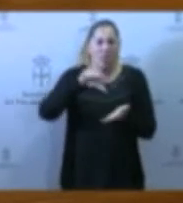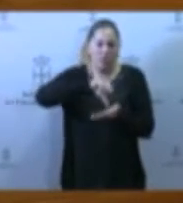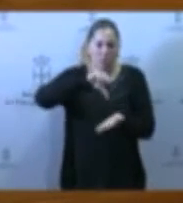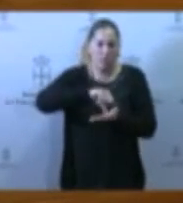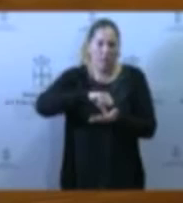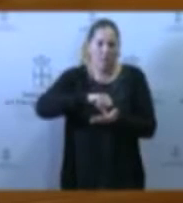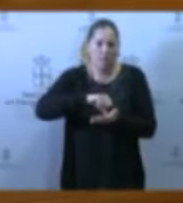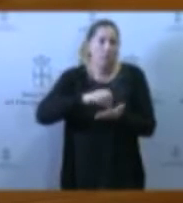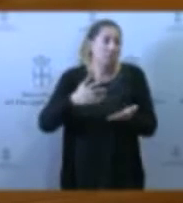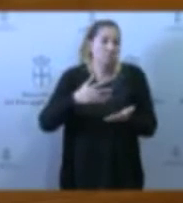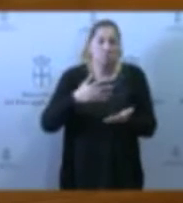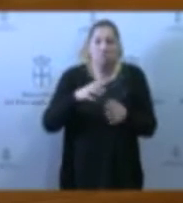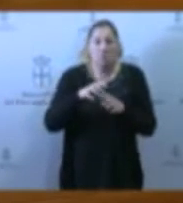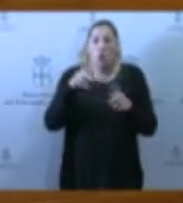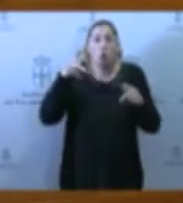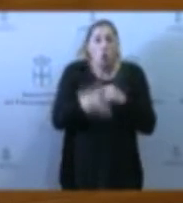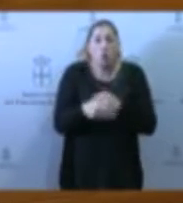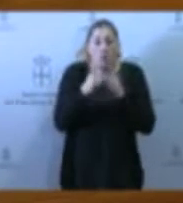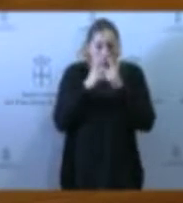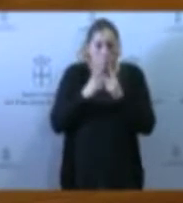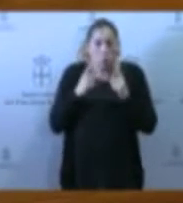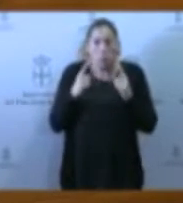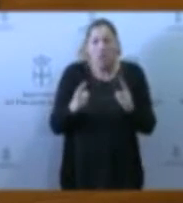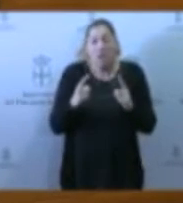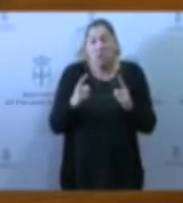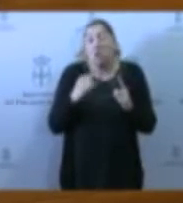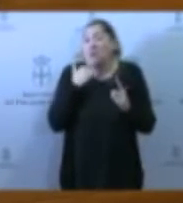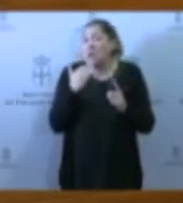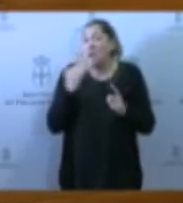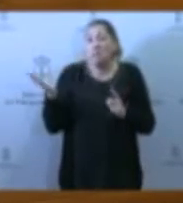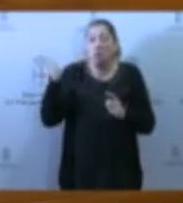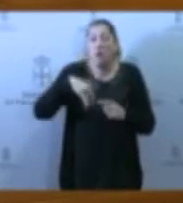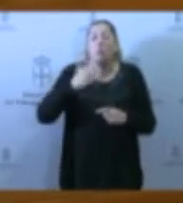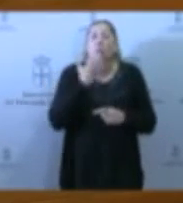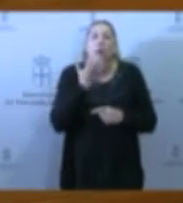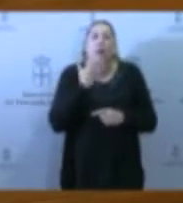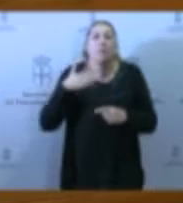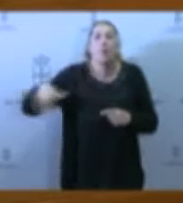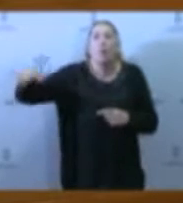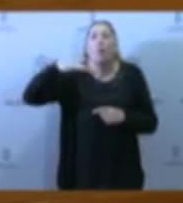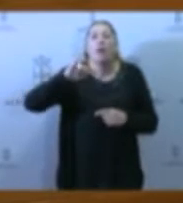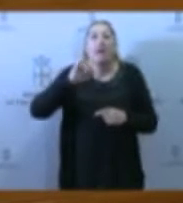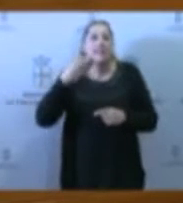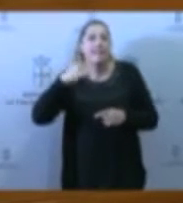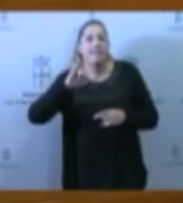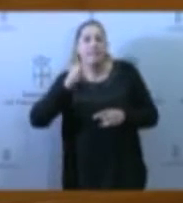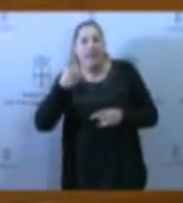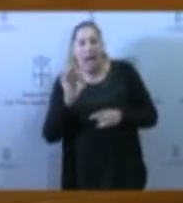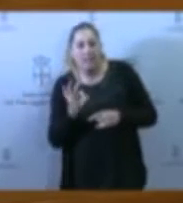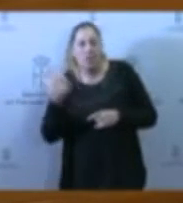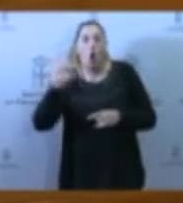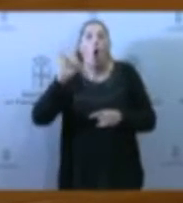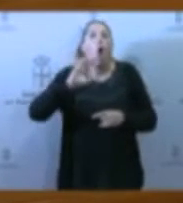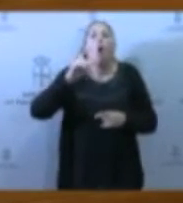existen esos cortes a lo largo de un año que hacerlo en Ibias o en Degaña, donde a lo mejor tienen un día o día y pico al